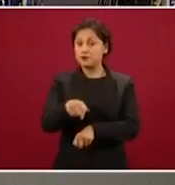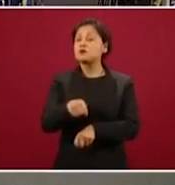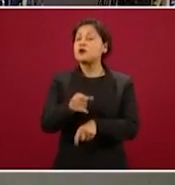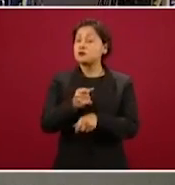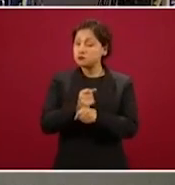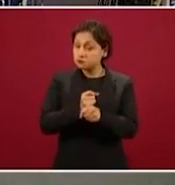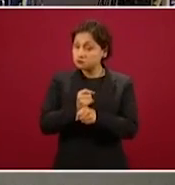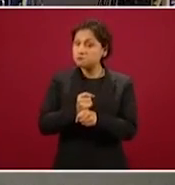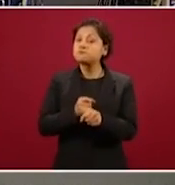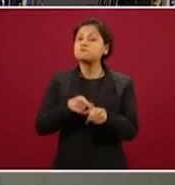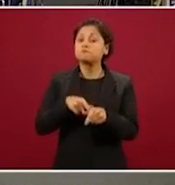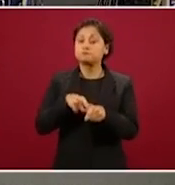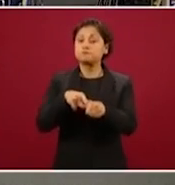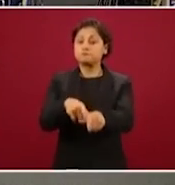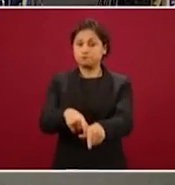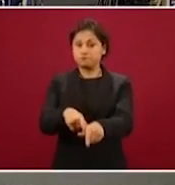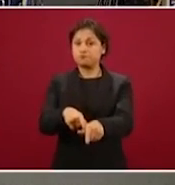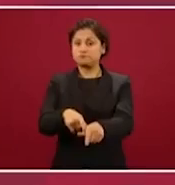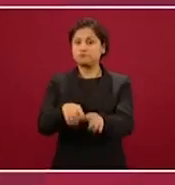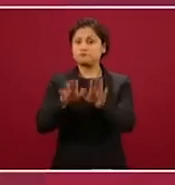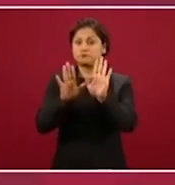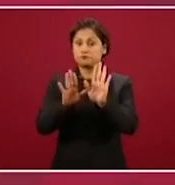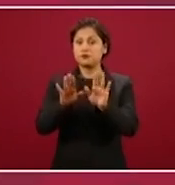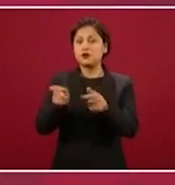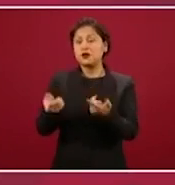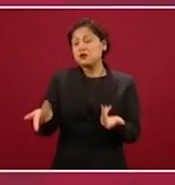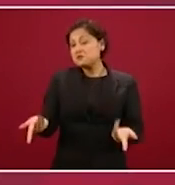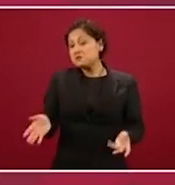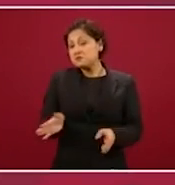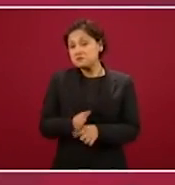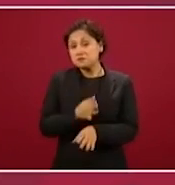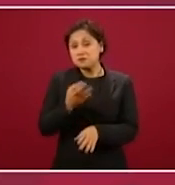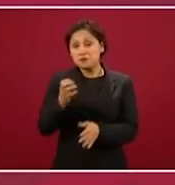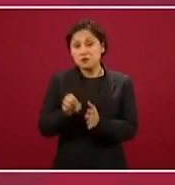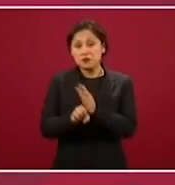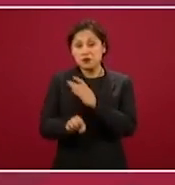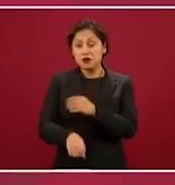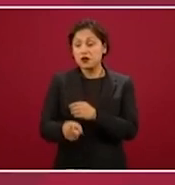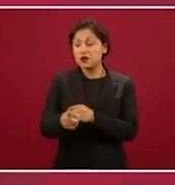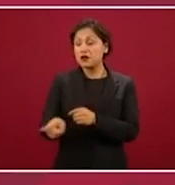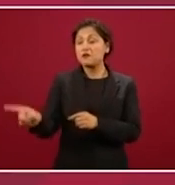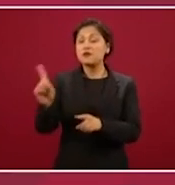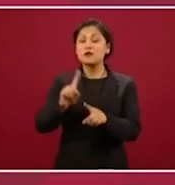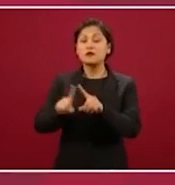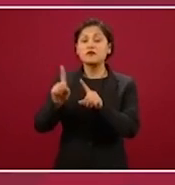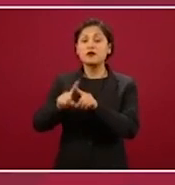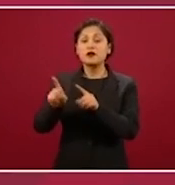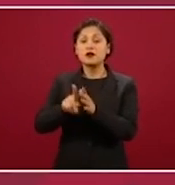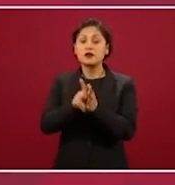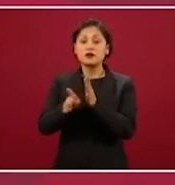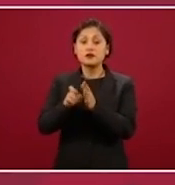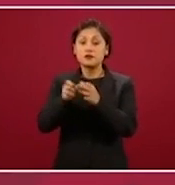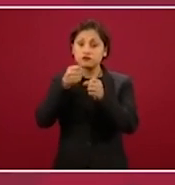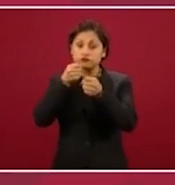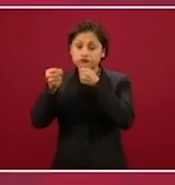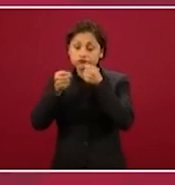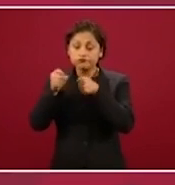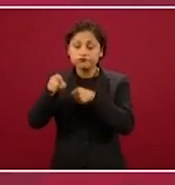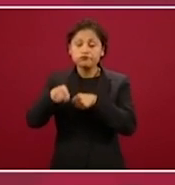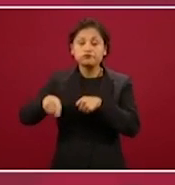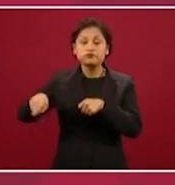Entonces, lo de Mola y todos esos que nos quieren mucho, que